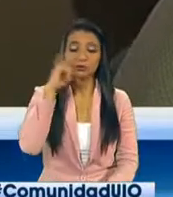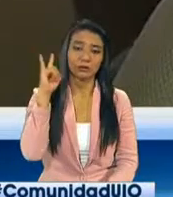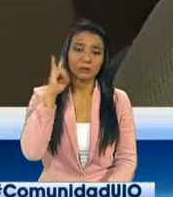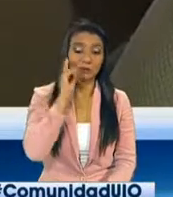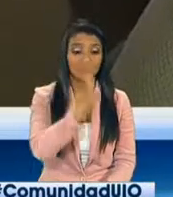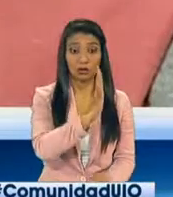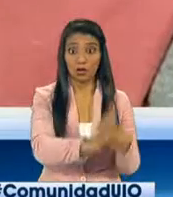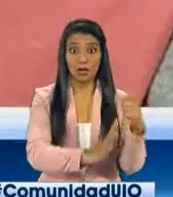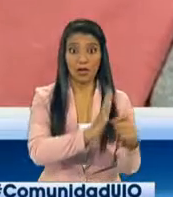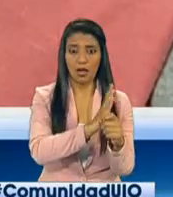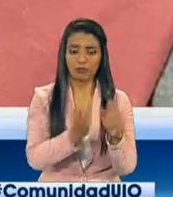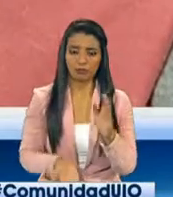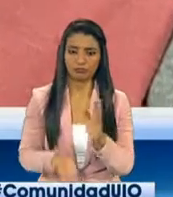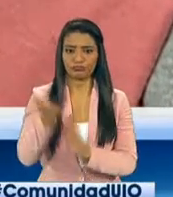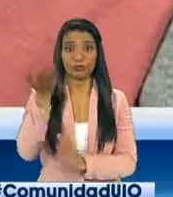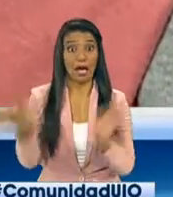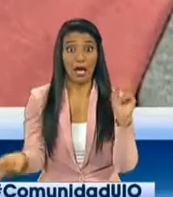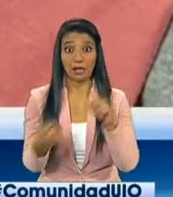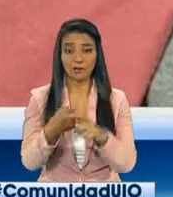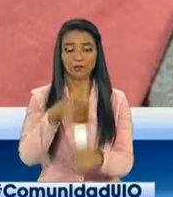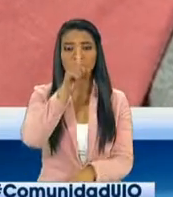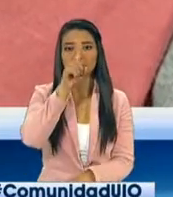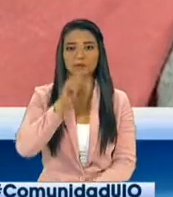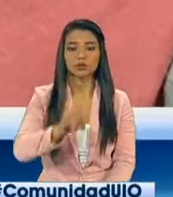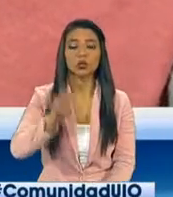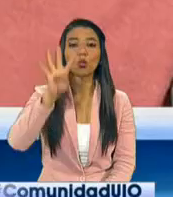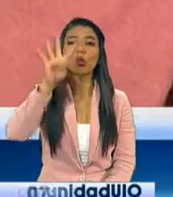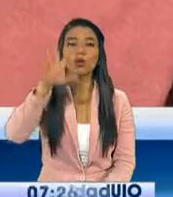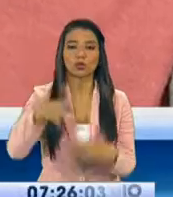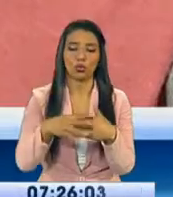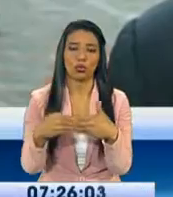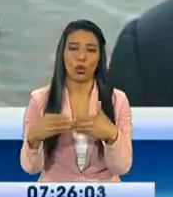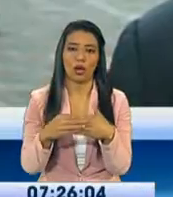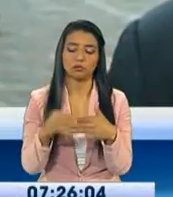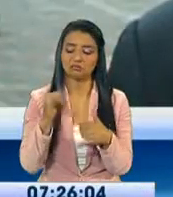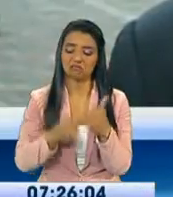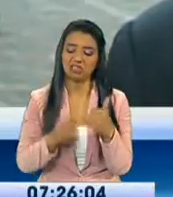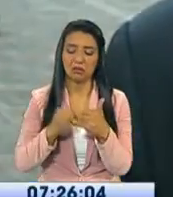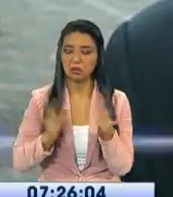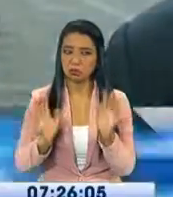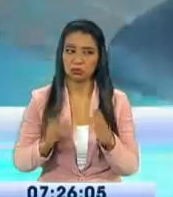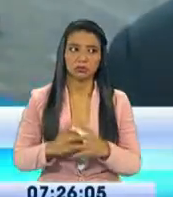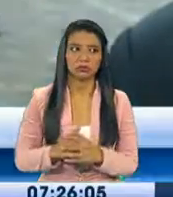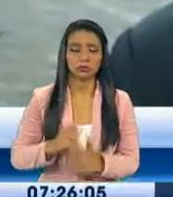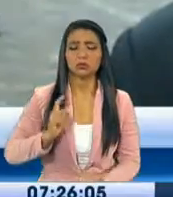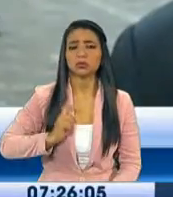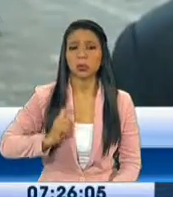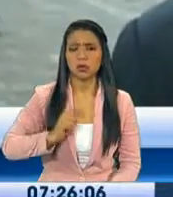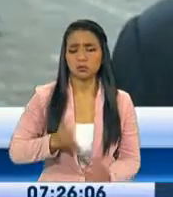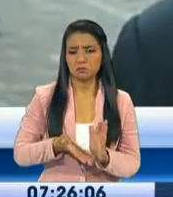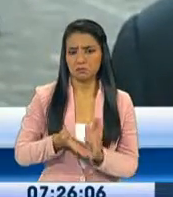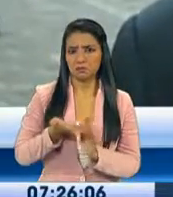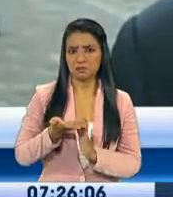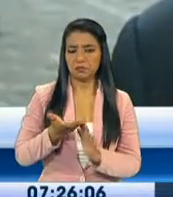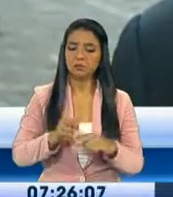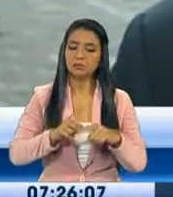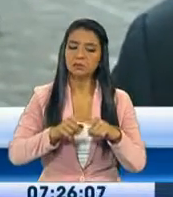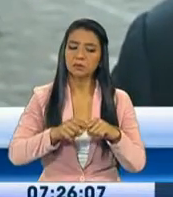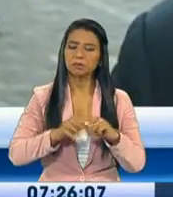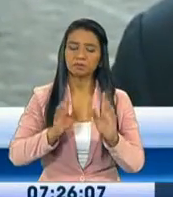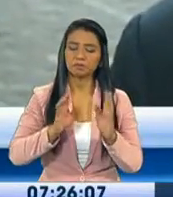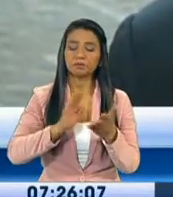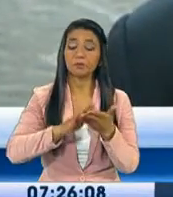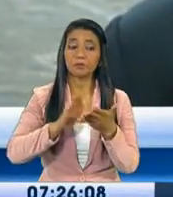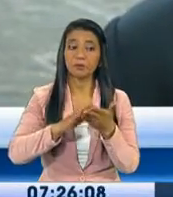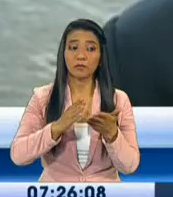adelante recibirán 104 dólares con 42 centavos. El salario aumenta, de acuerdo a